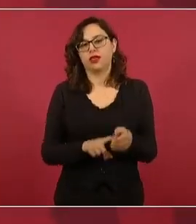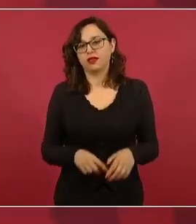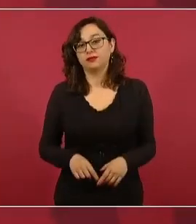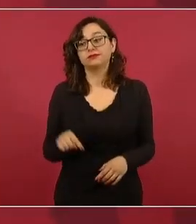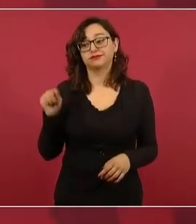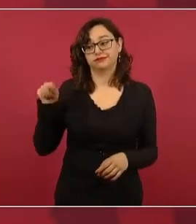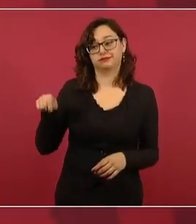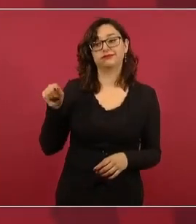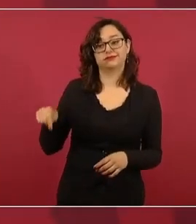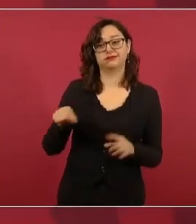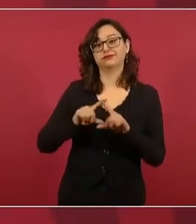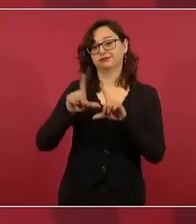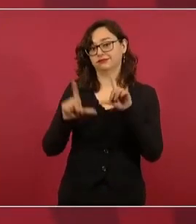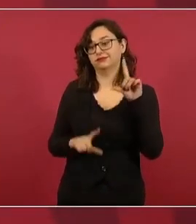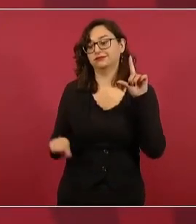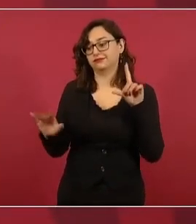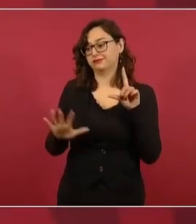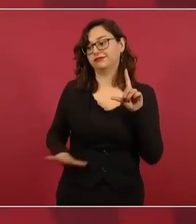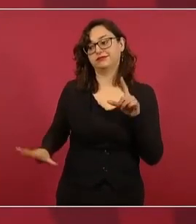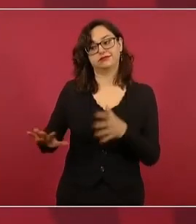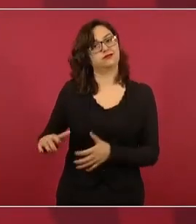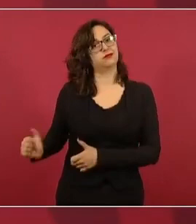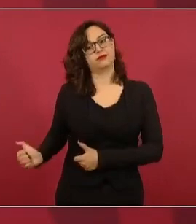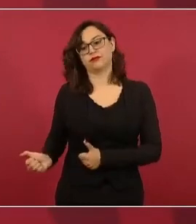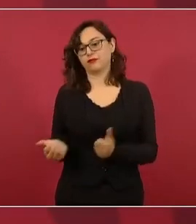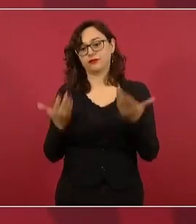y del sureste,